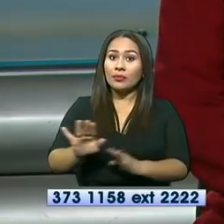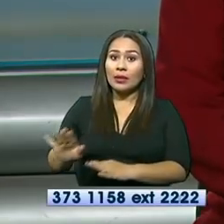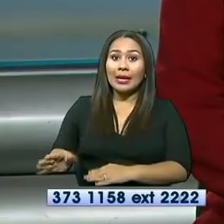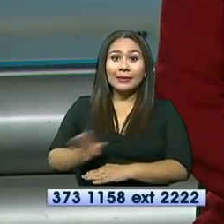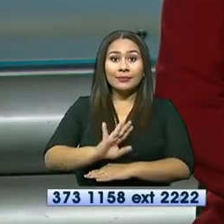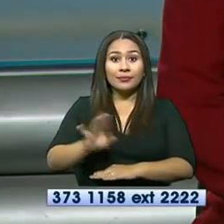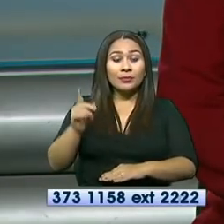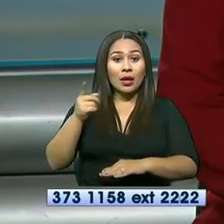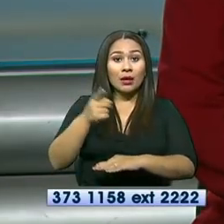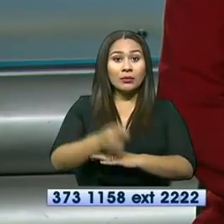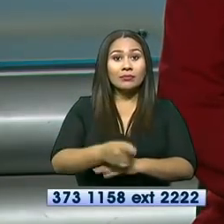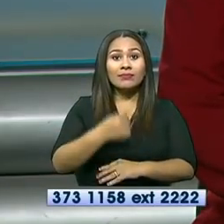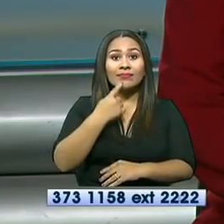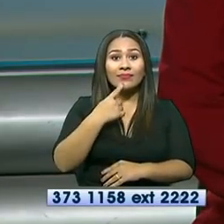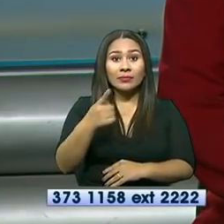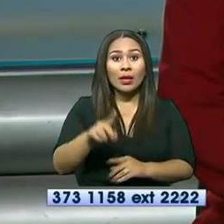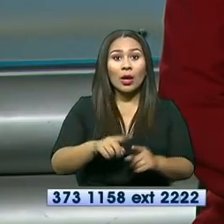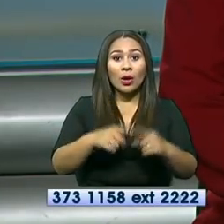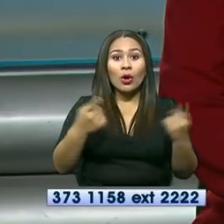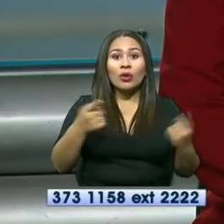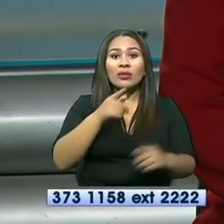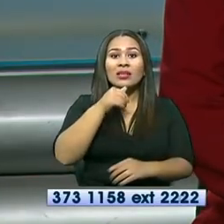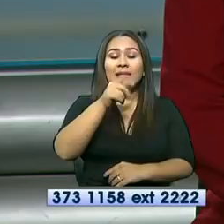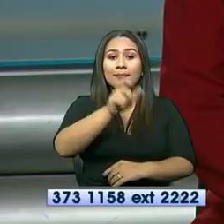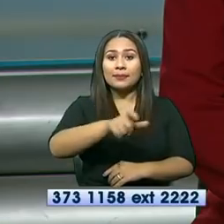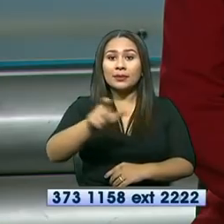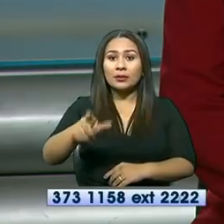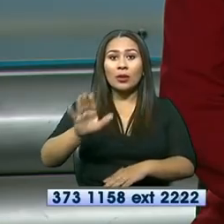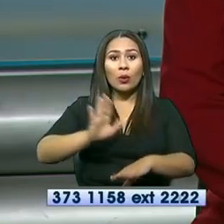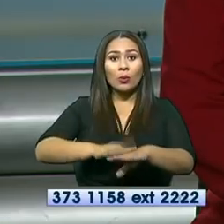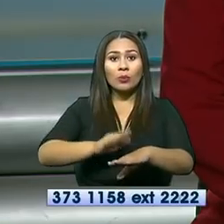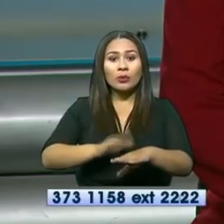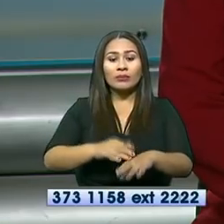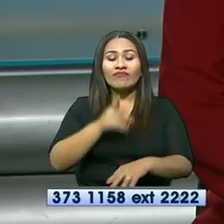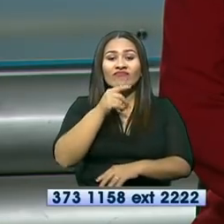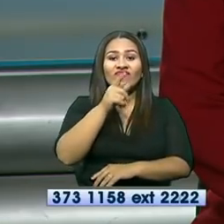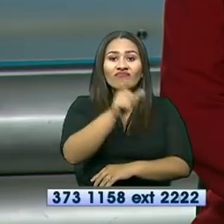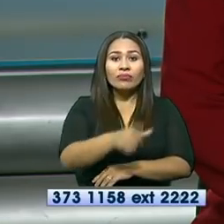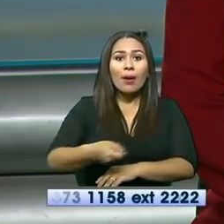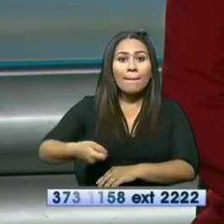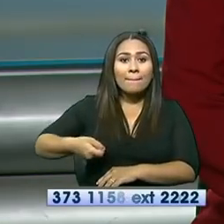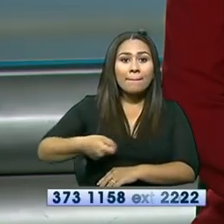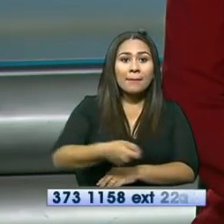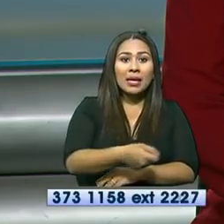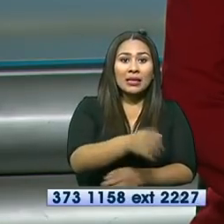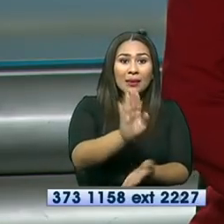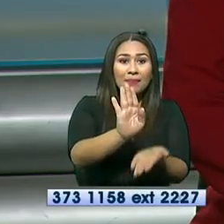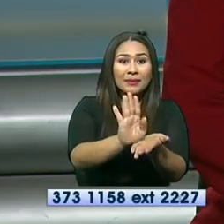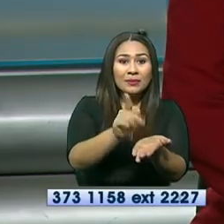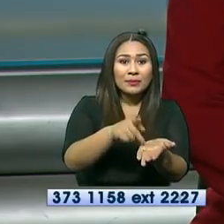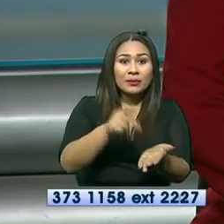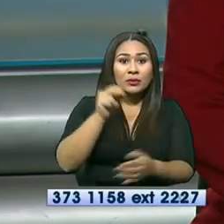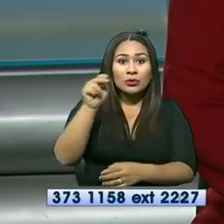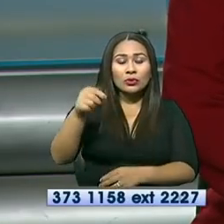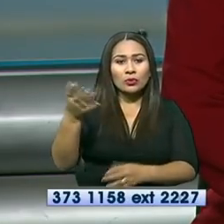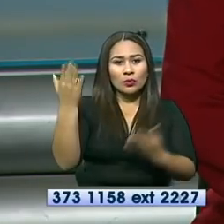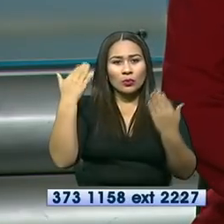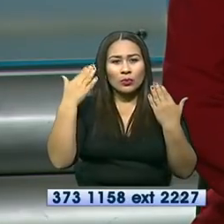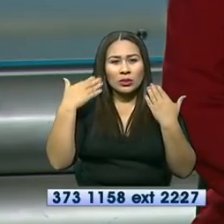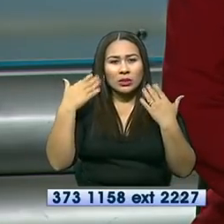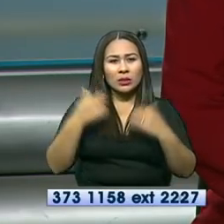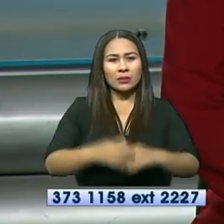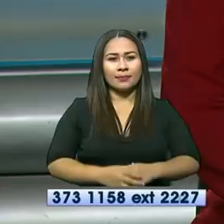Dictan medidas cautelares contra los procesados por el crimen de un ciudadano cometido en Bastión Popular al noroeste de Guayaquil.